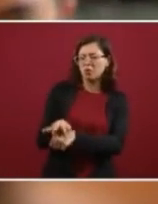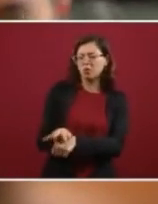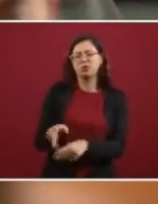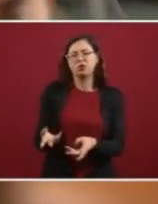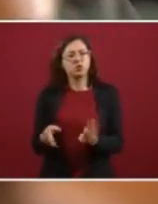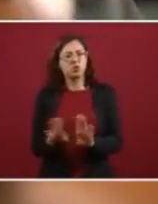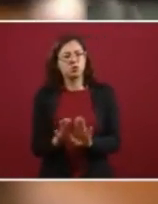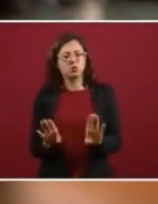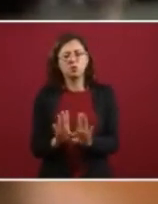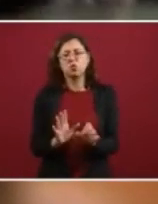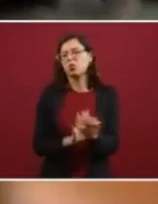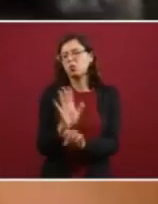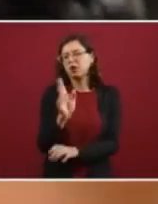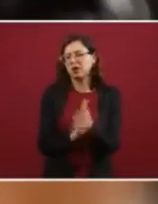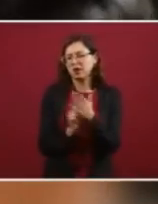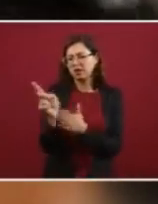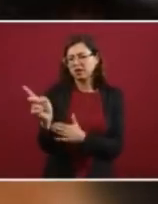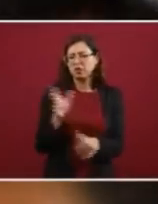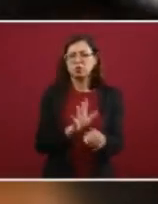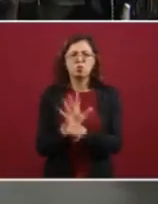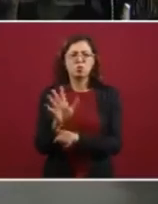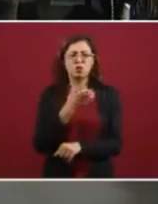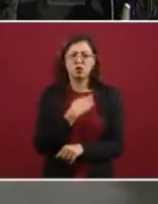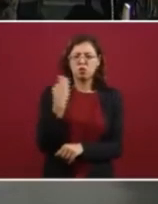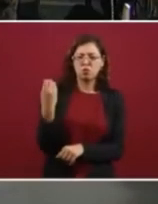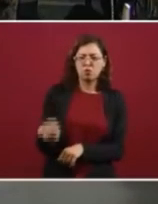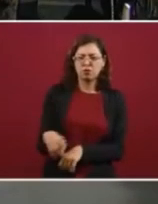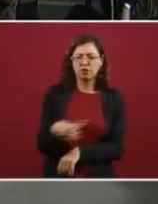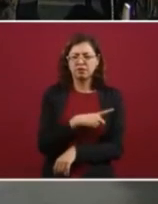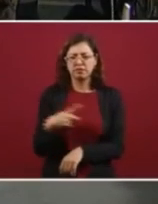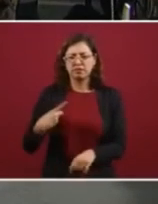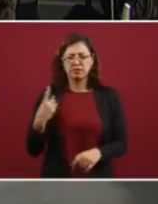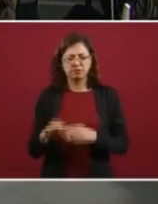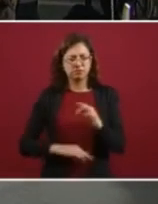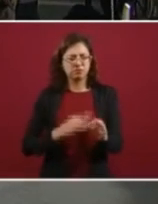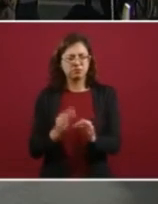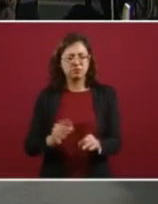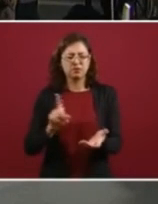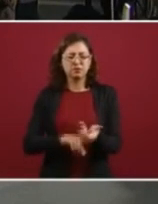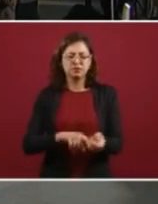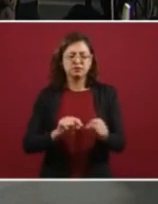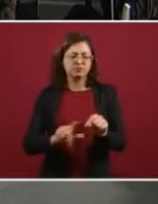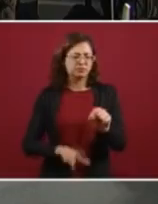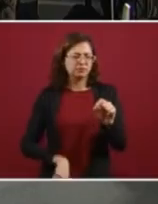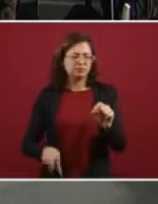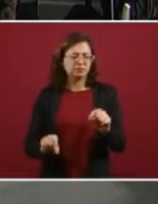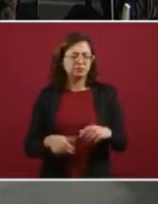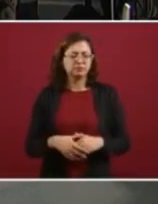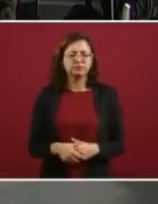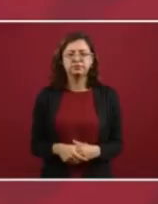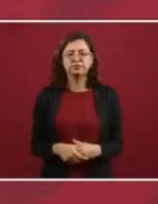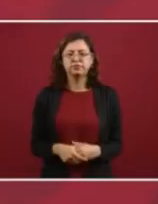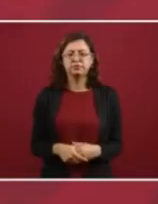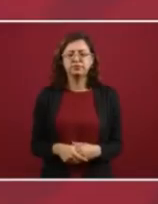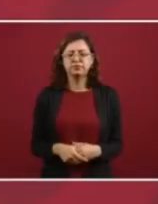coincidía con sus propuestas fue lo preso lopezobradorista por 15 años lo apoyé desde que fue jefe de gobierno del